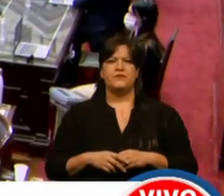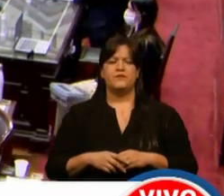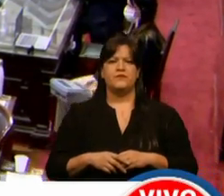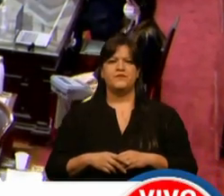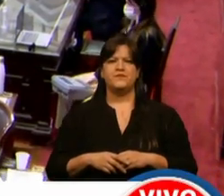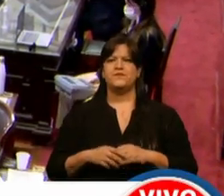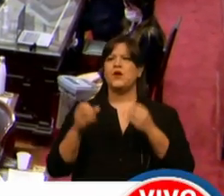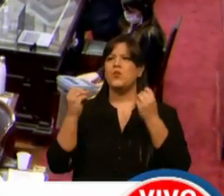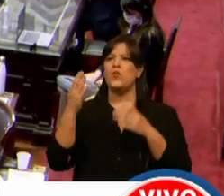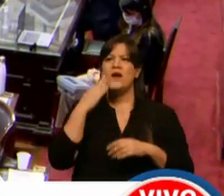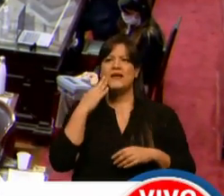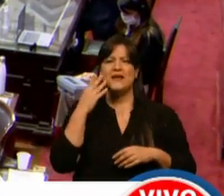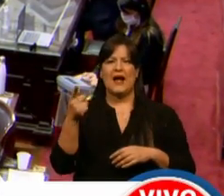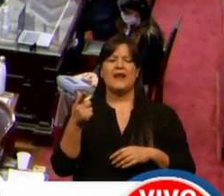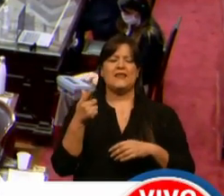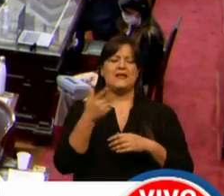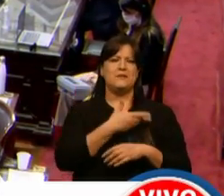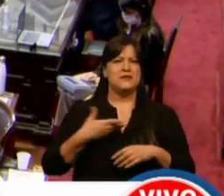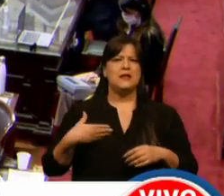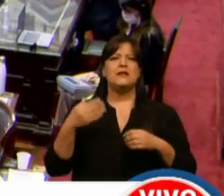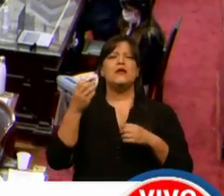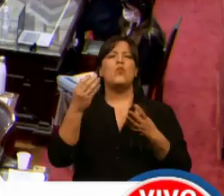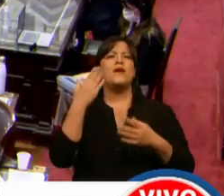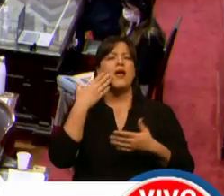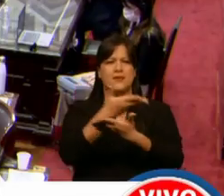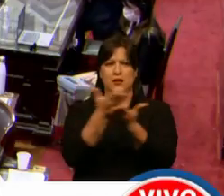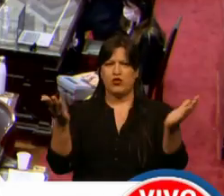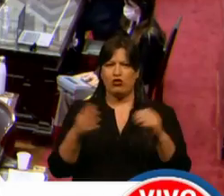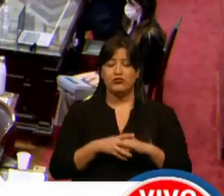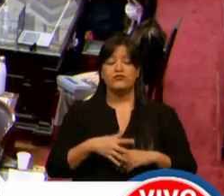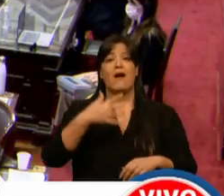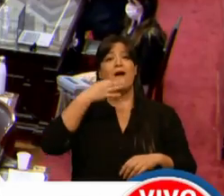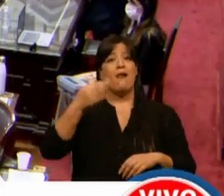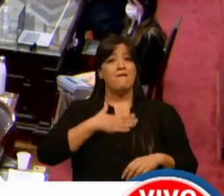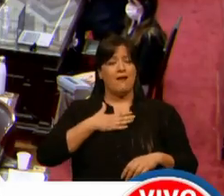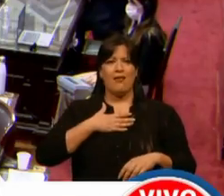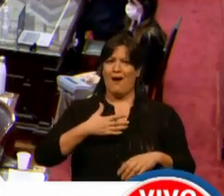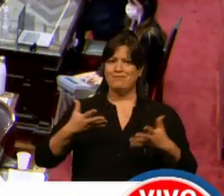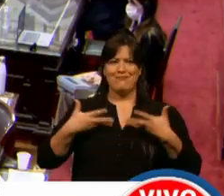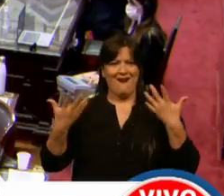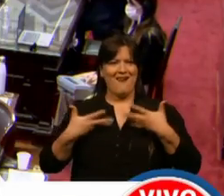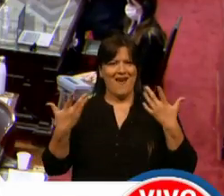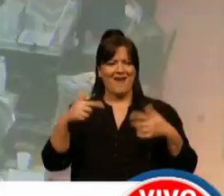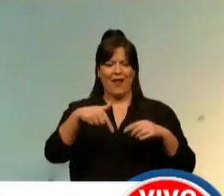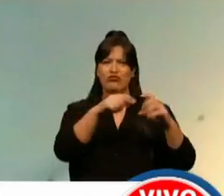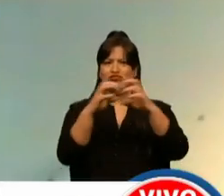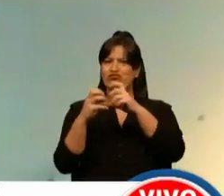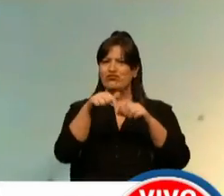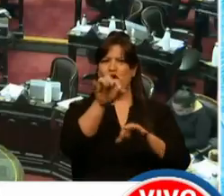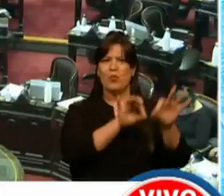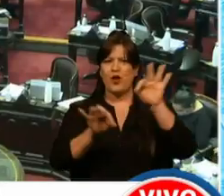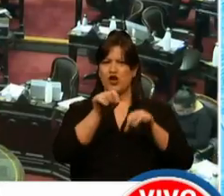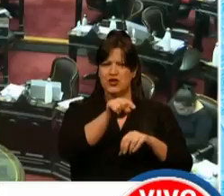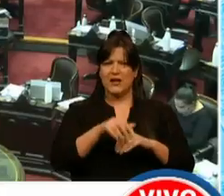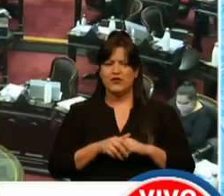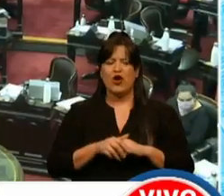la tarde señor presidente por la tarde a todos los que venimos con mucha alegría al tratamiento de este proyecto